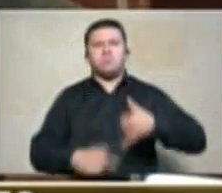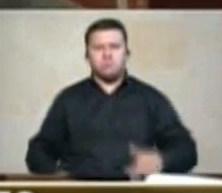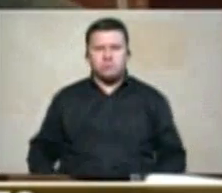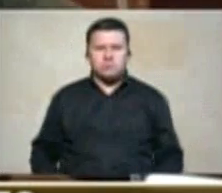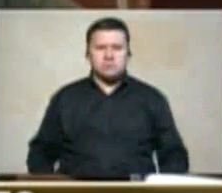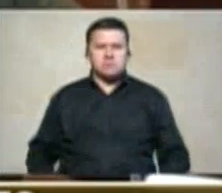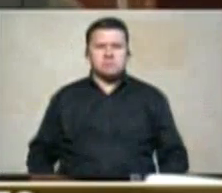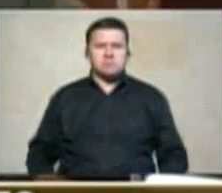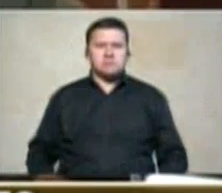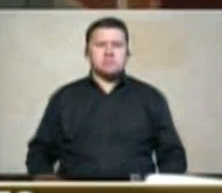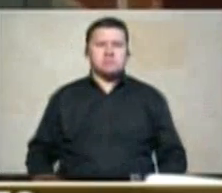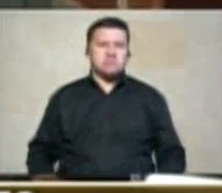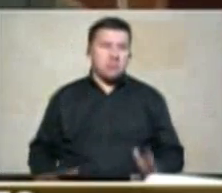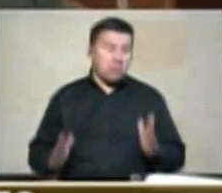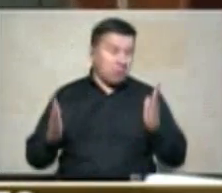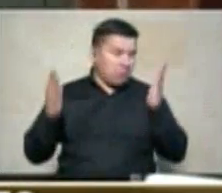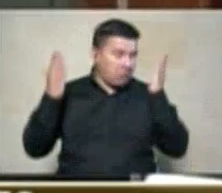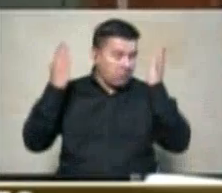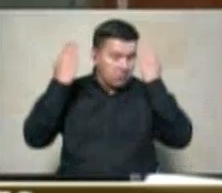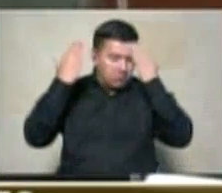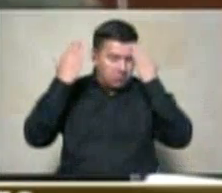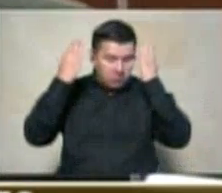de explotar la tierra.